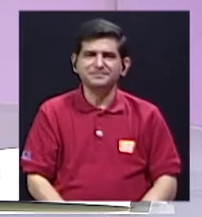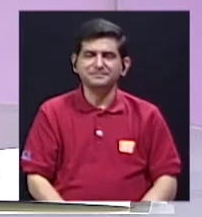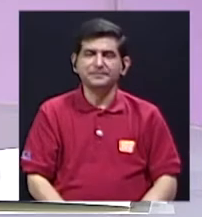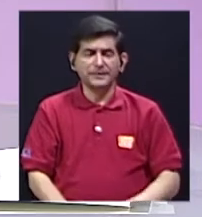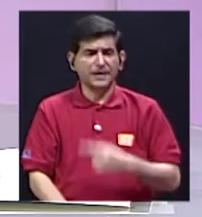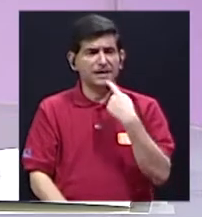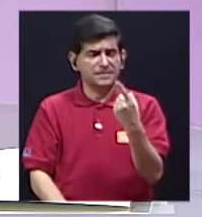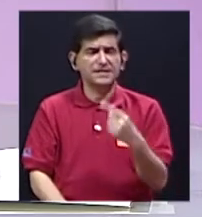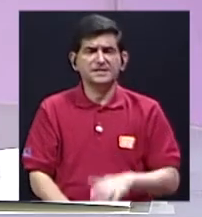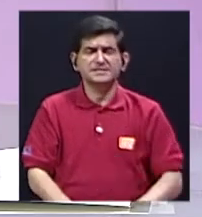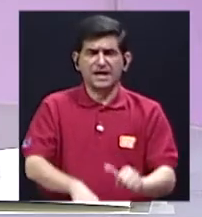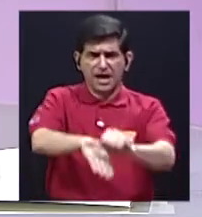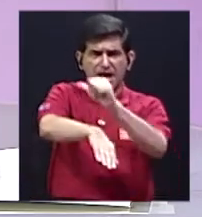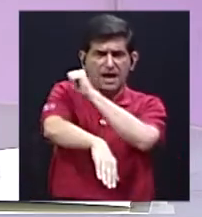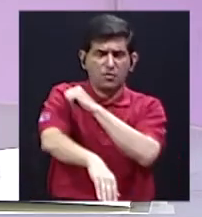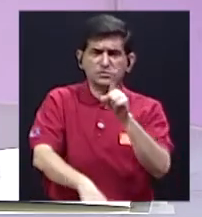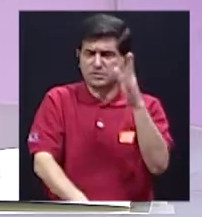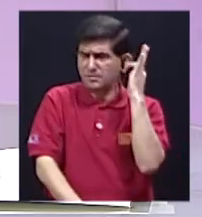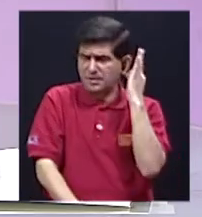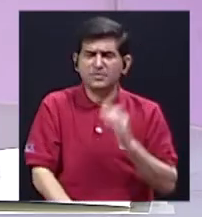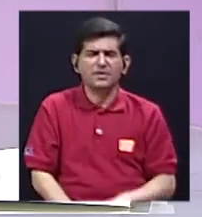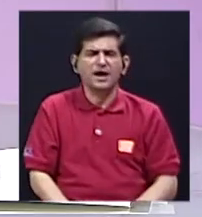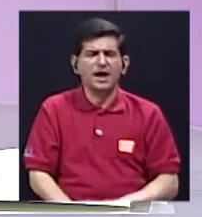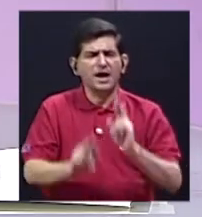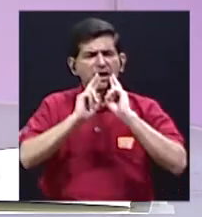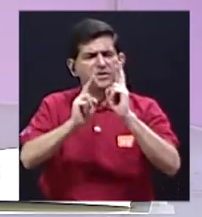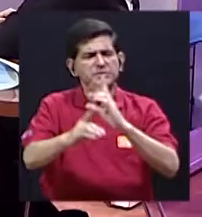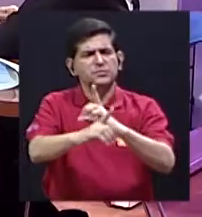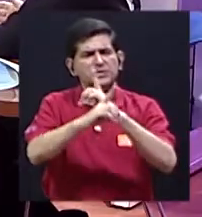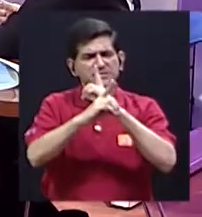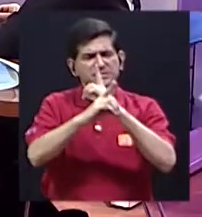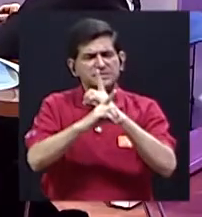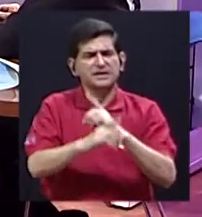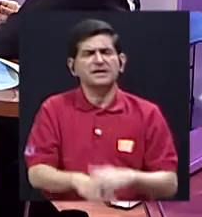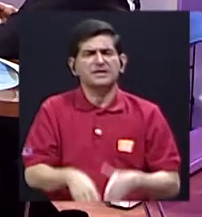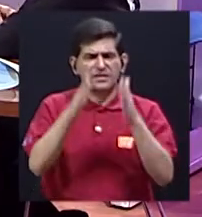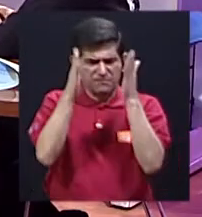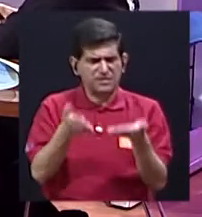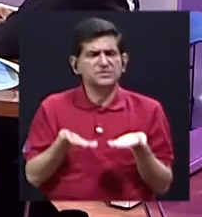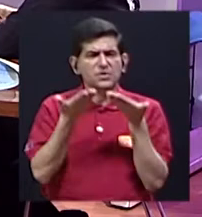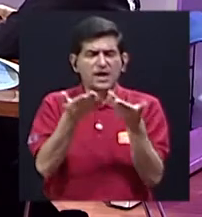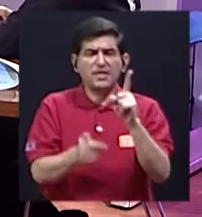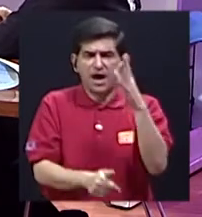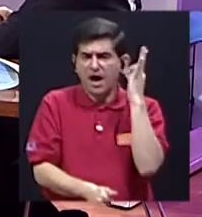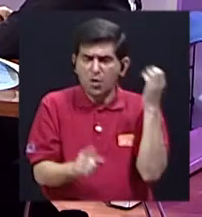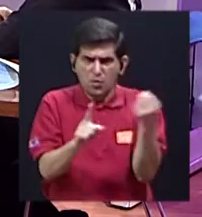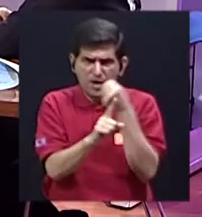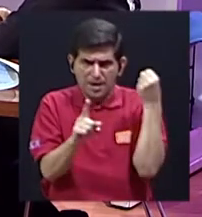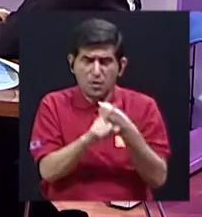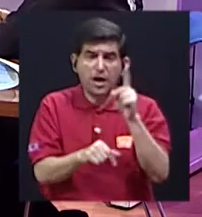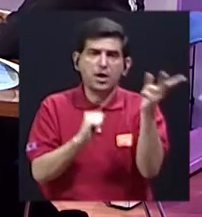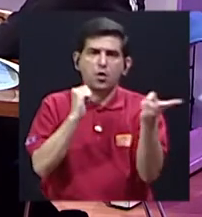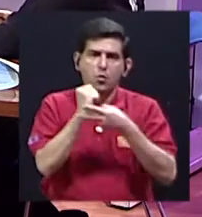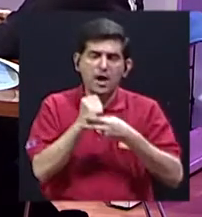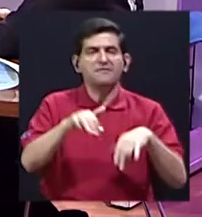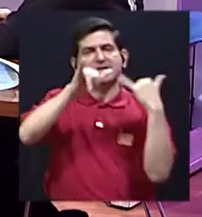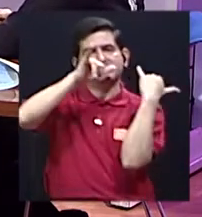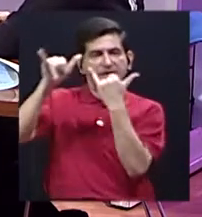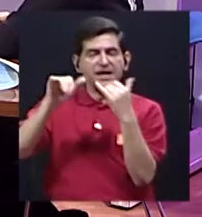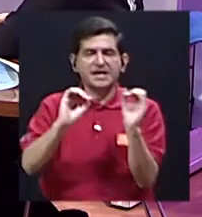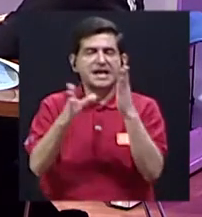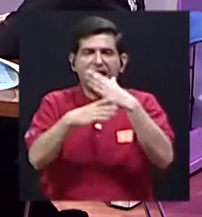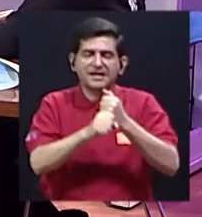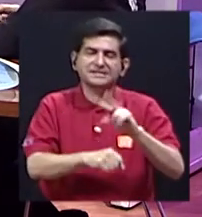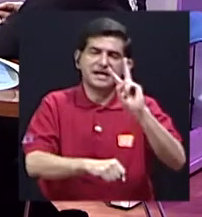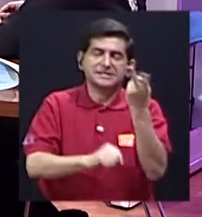desde acostarnos diciendo televidente qué respuesta a la defensoría la defensora si a una mujer que le agreden una vez y pone la denuncia y no